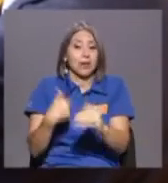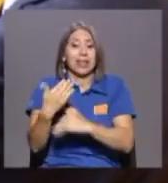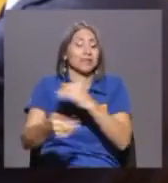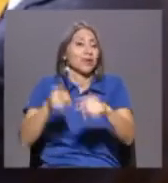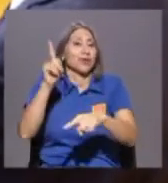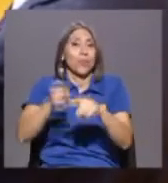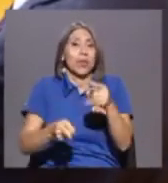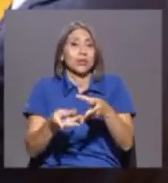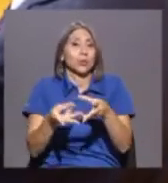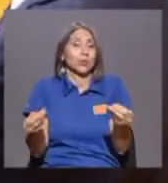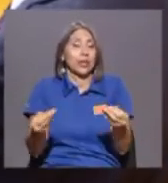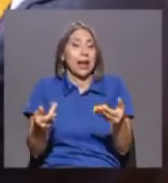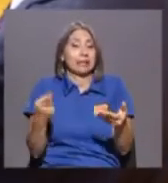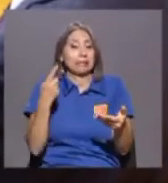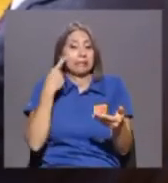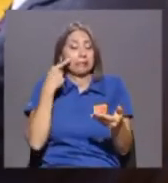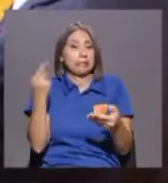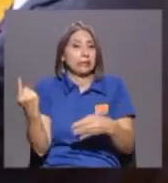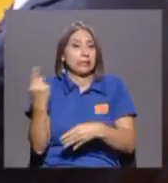Así es.